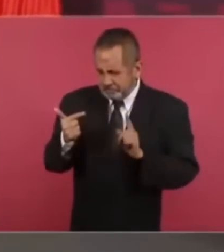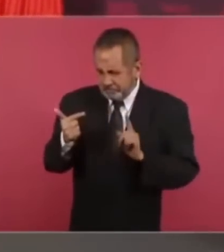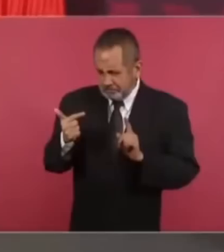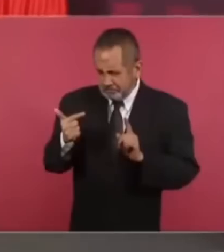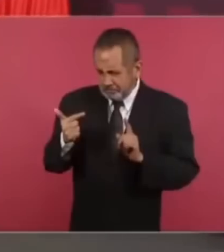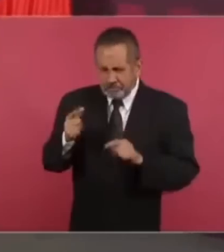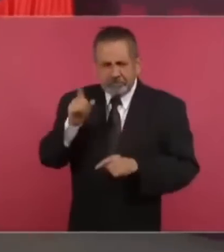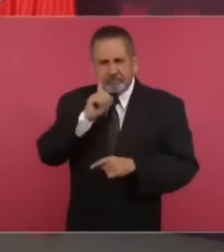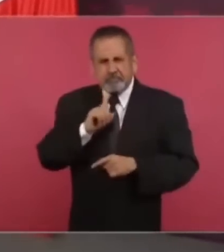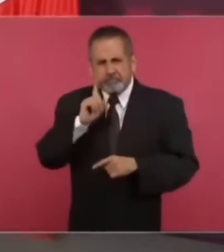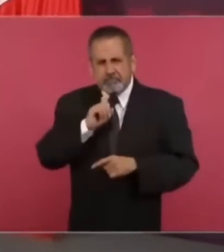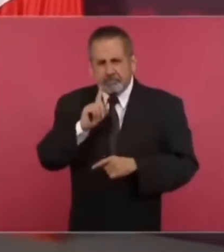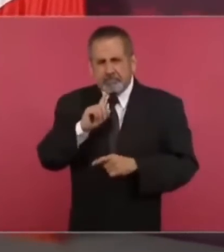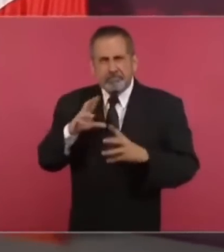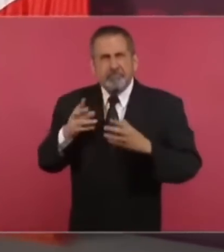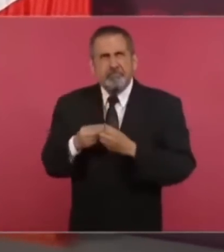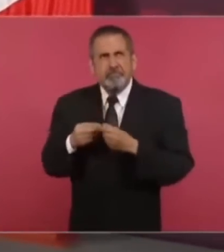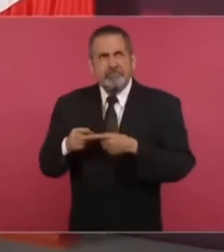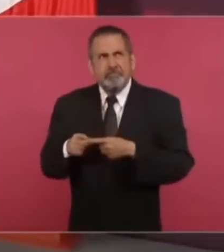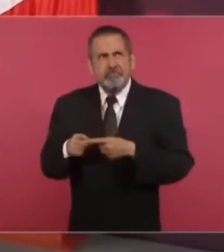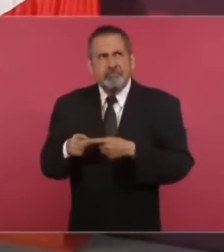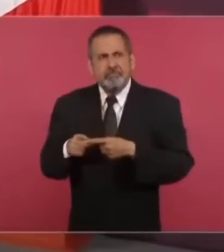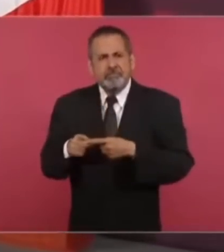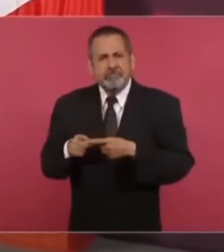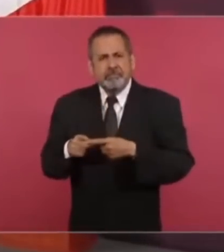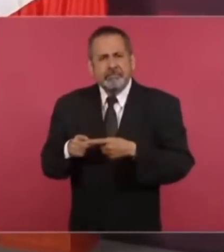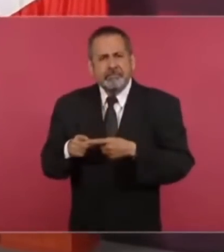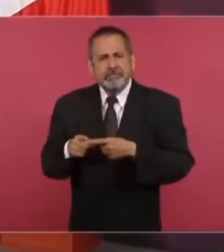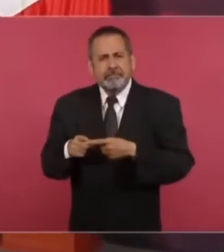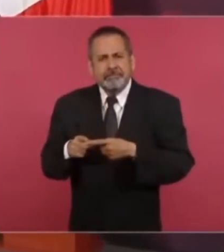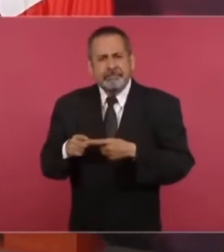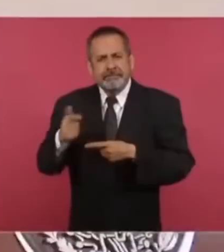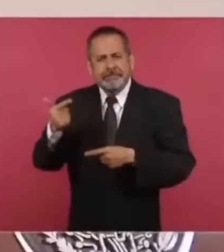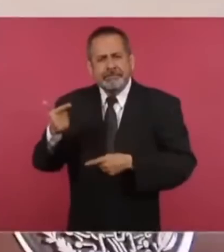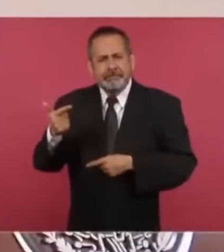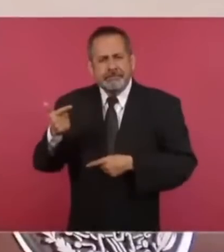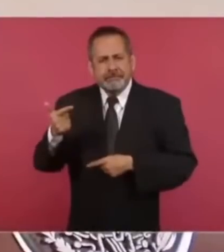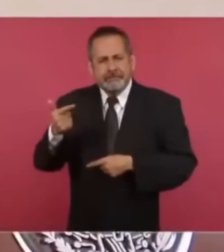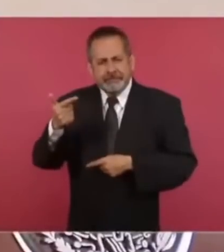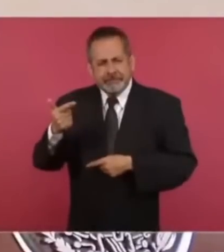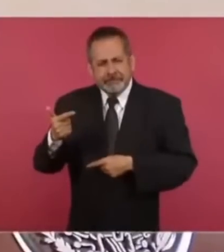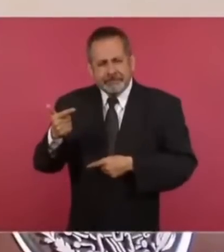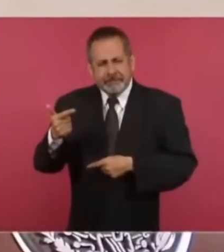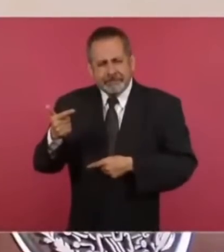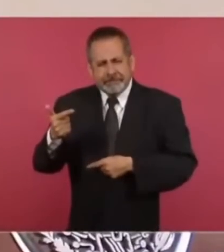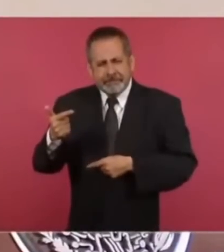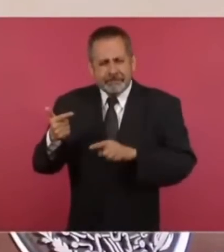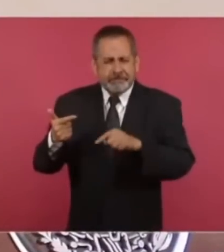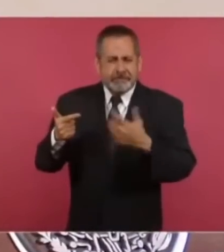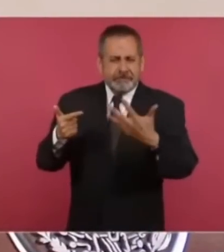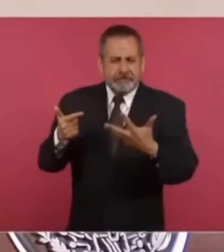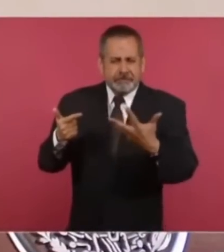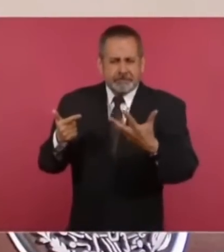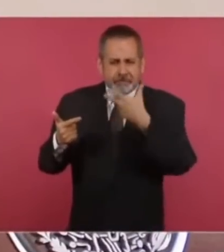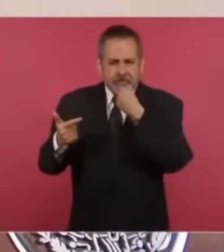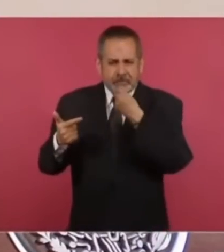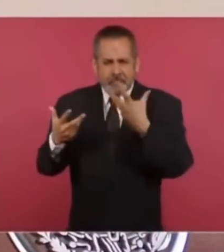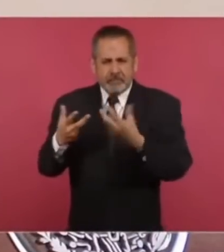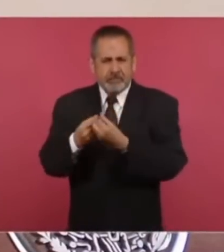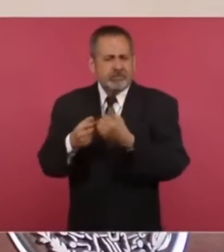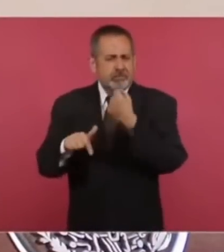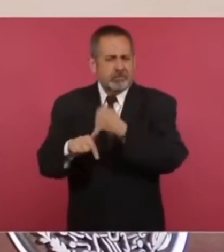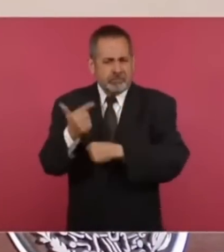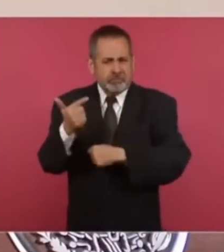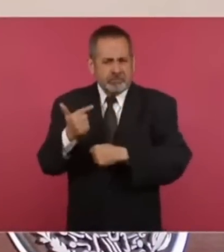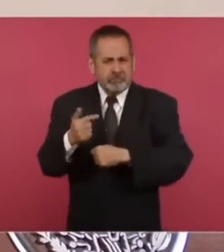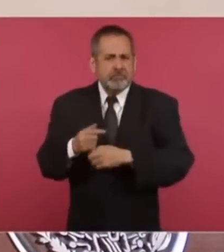somos de mujeres, somos como 7, bueno, somos 7 y los 5 hombres.